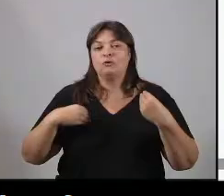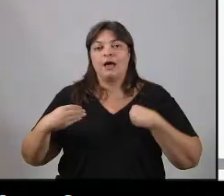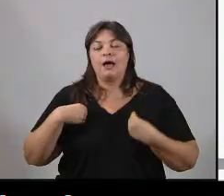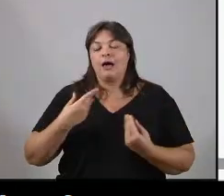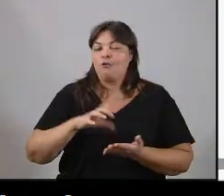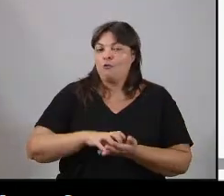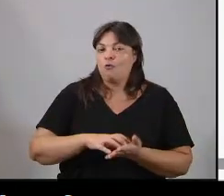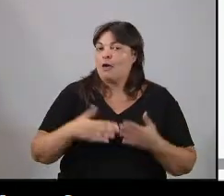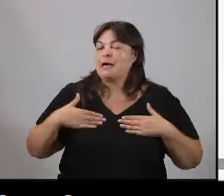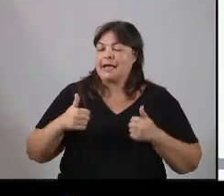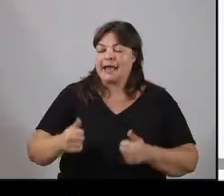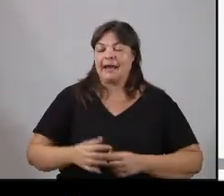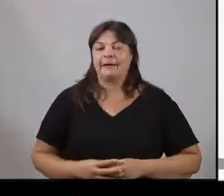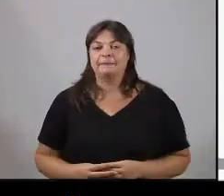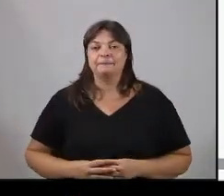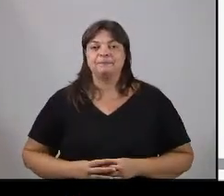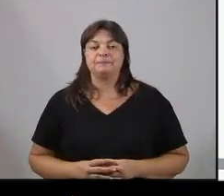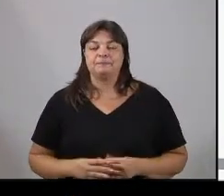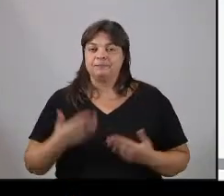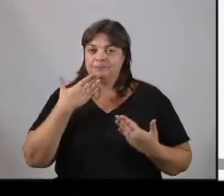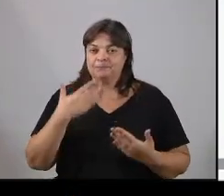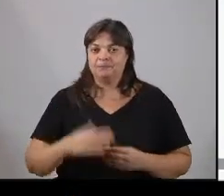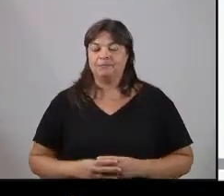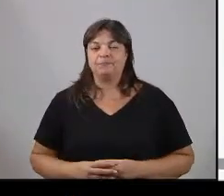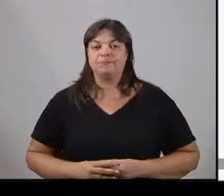duda o cuestión que deseen formular. Gracias.